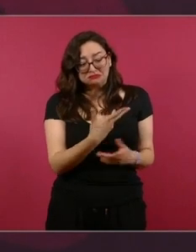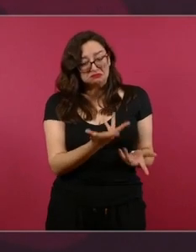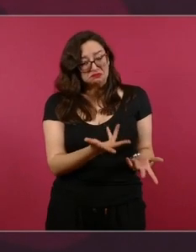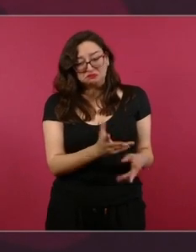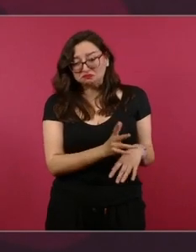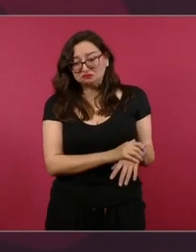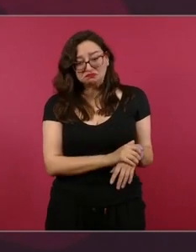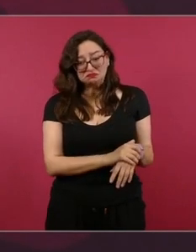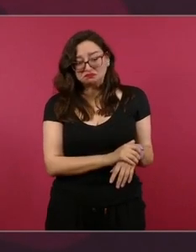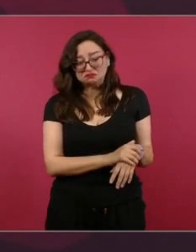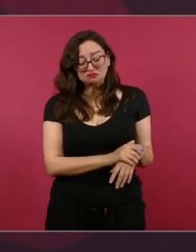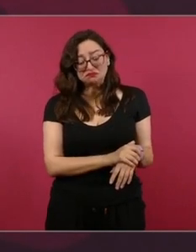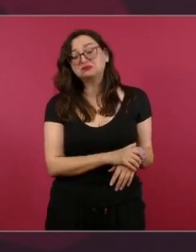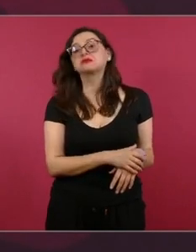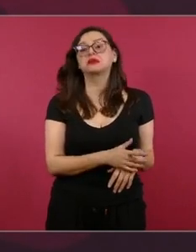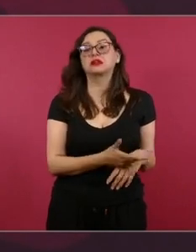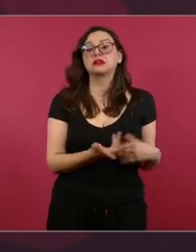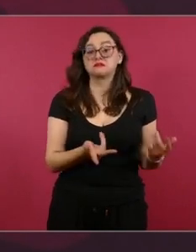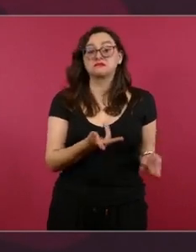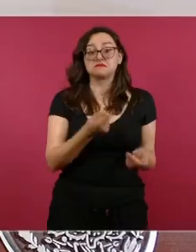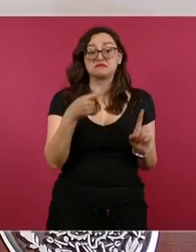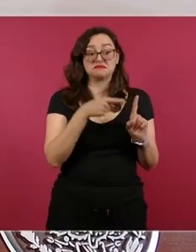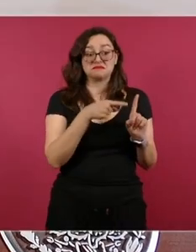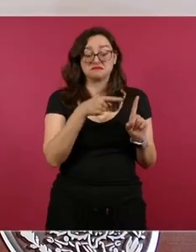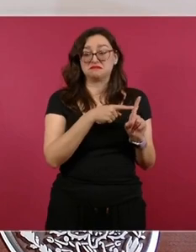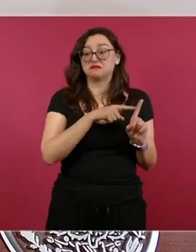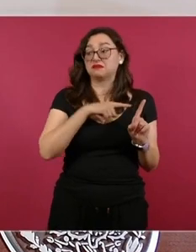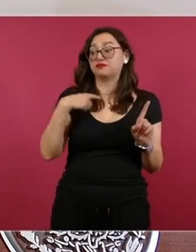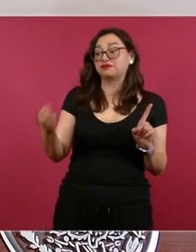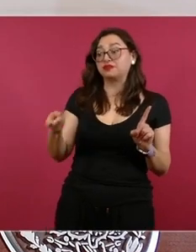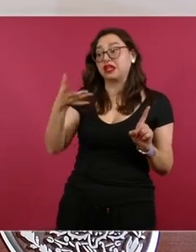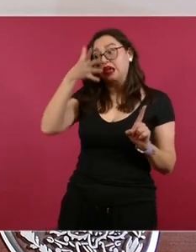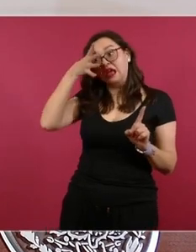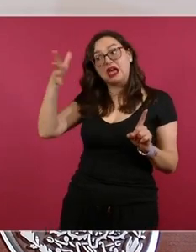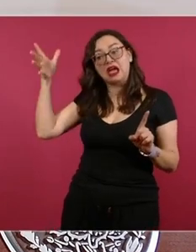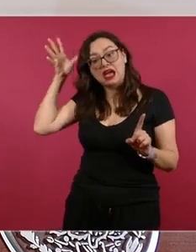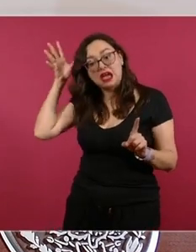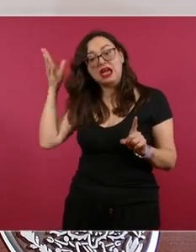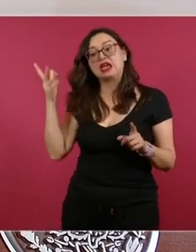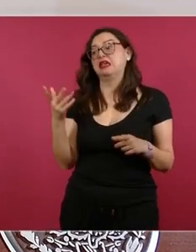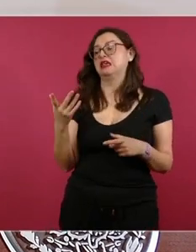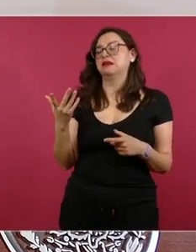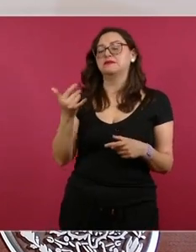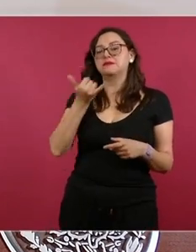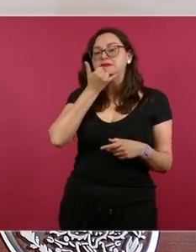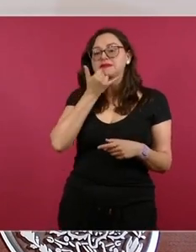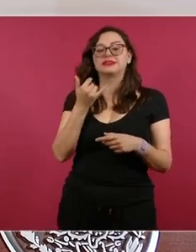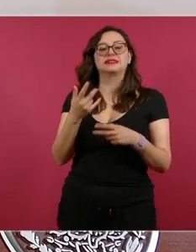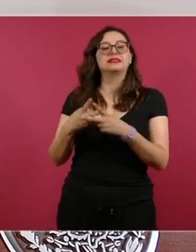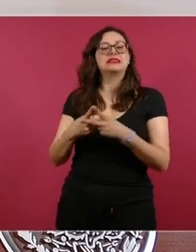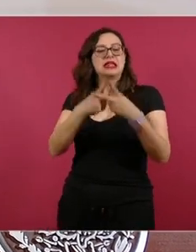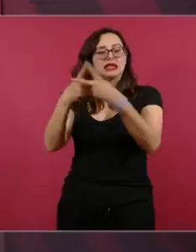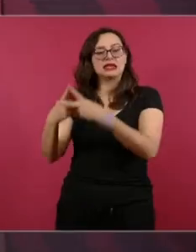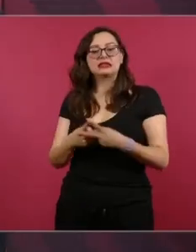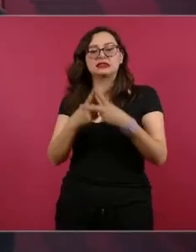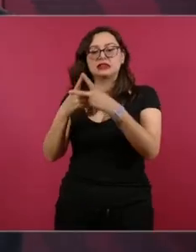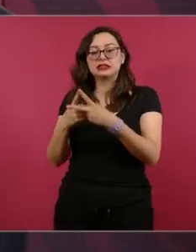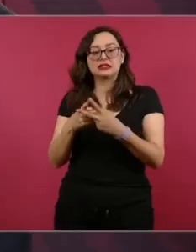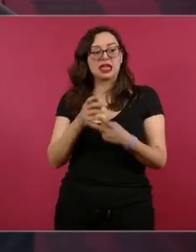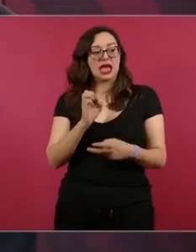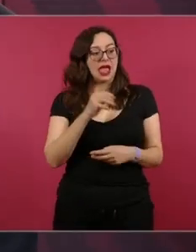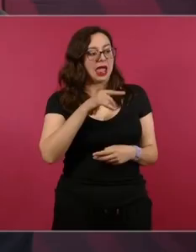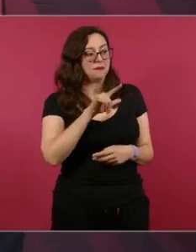y le dijo: necesitamos que se metan más, Televisa. Y le contestó Emilio: es que